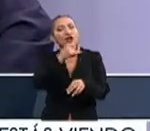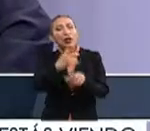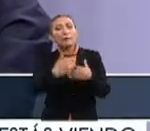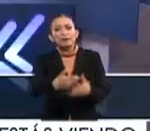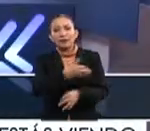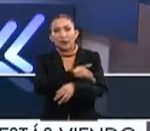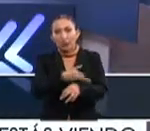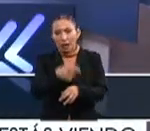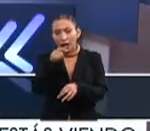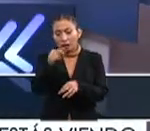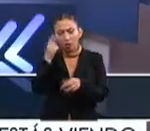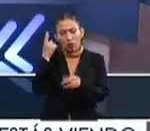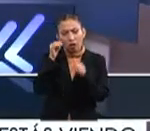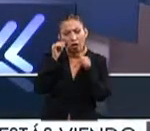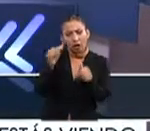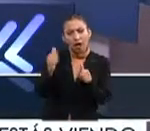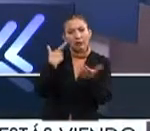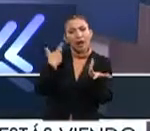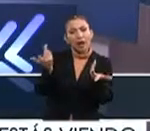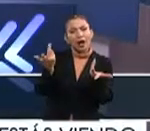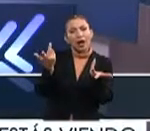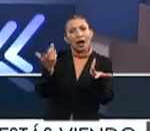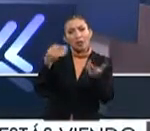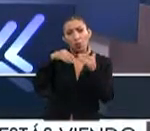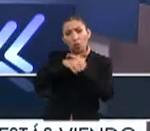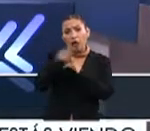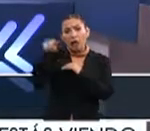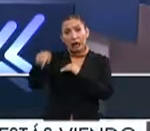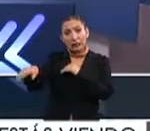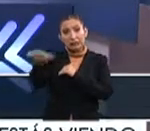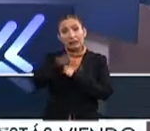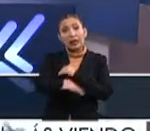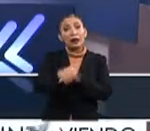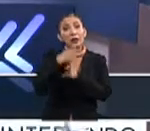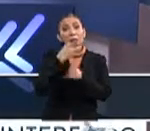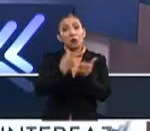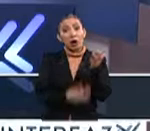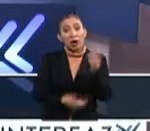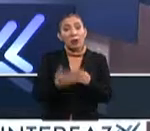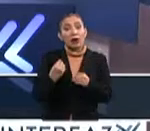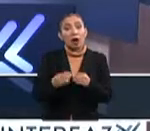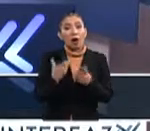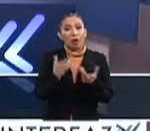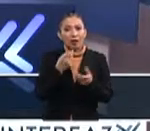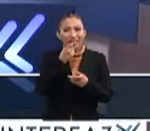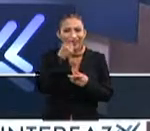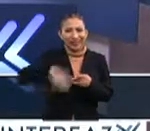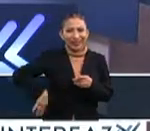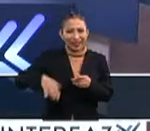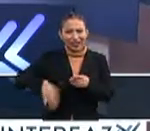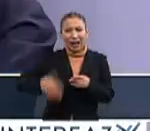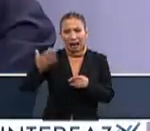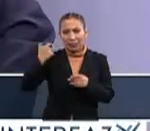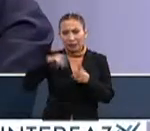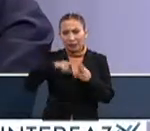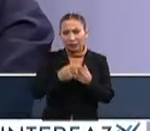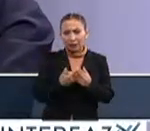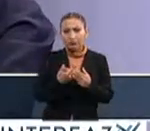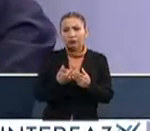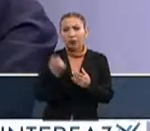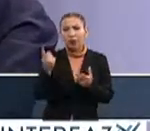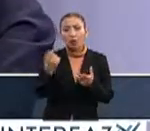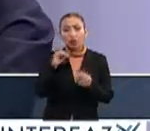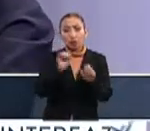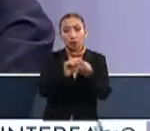empresas familiares. Lo que me llama la atención es la penetración, sí, que tiene este programa. Sí, sí, sí. Comentábamos aquí, poco antes de iniciar el programa,